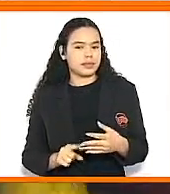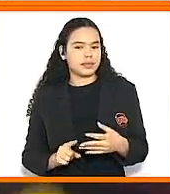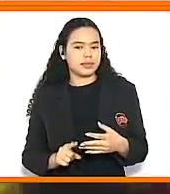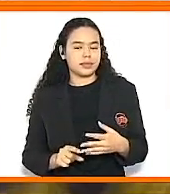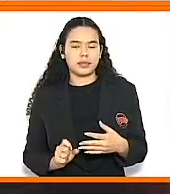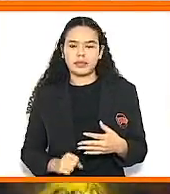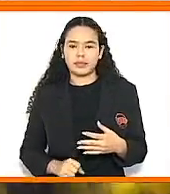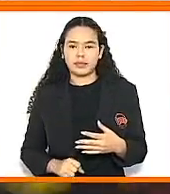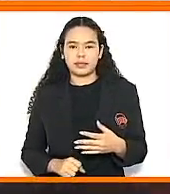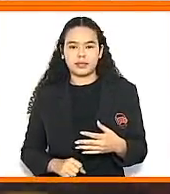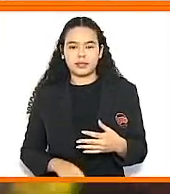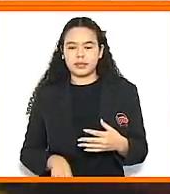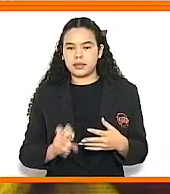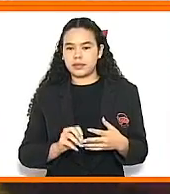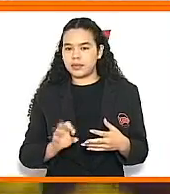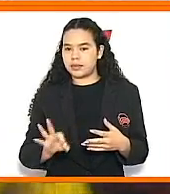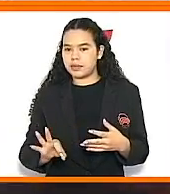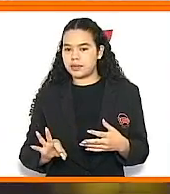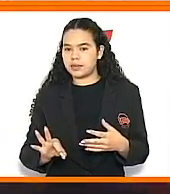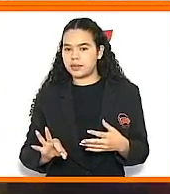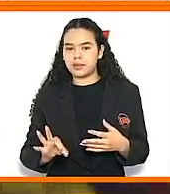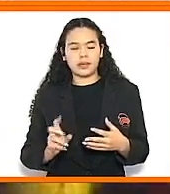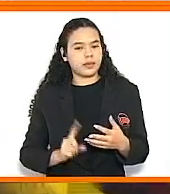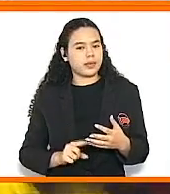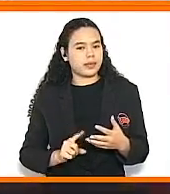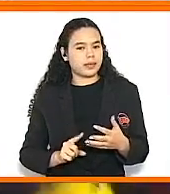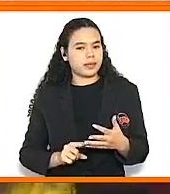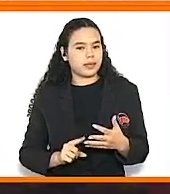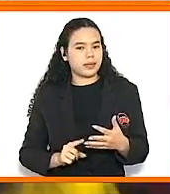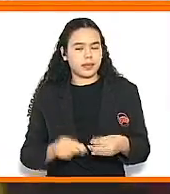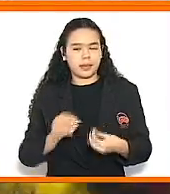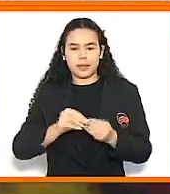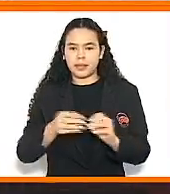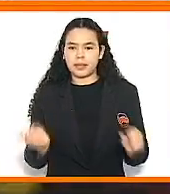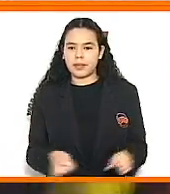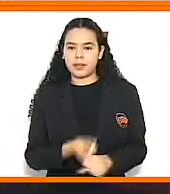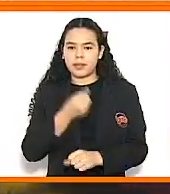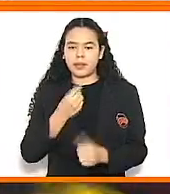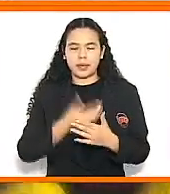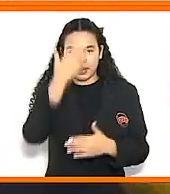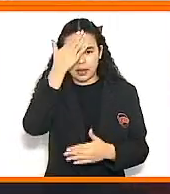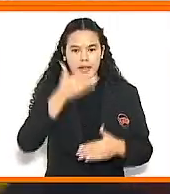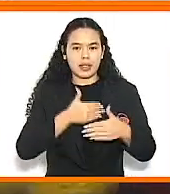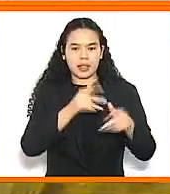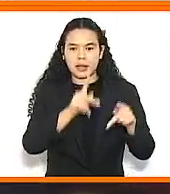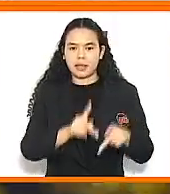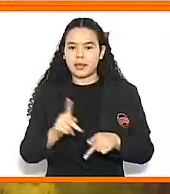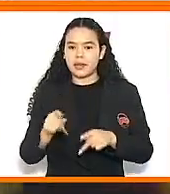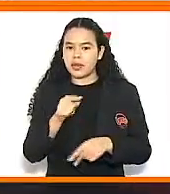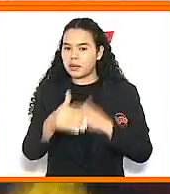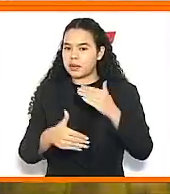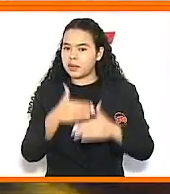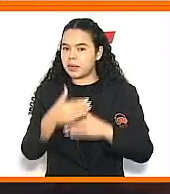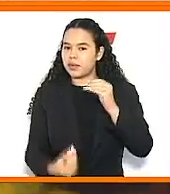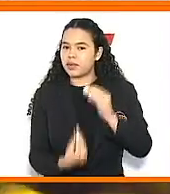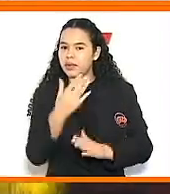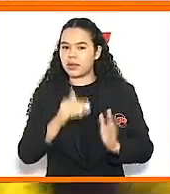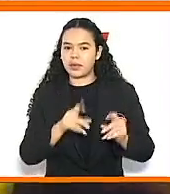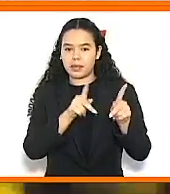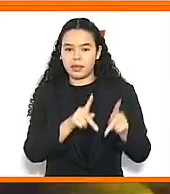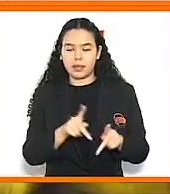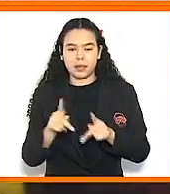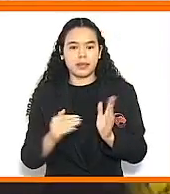es 09. Quinto número ganador y más cerca de saber si sos el nuevo millonario de